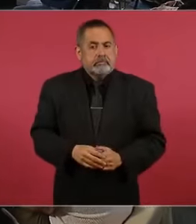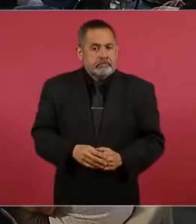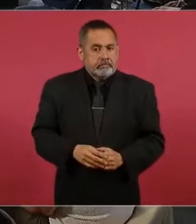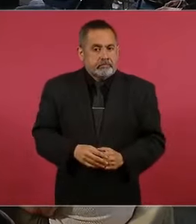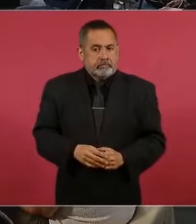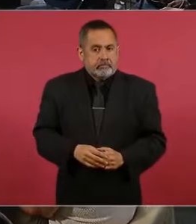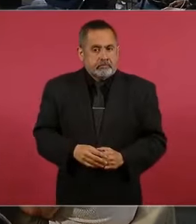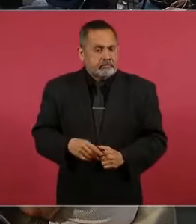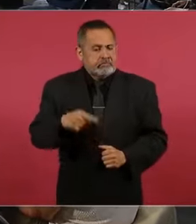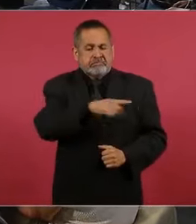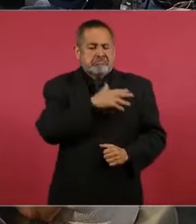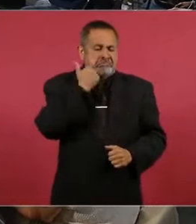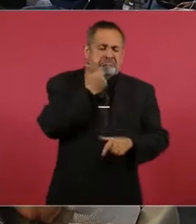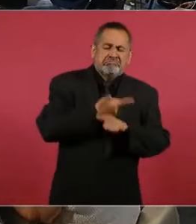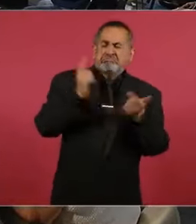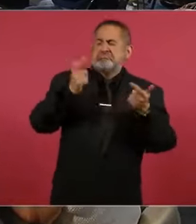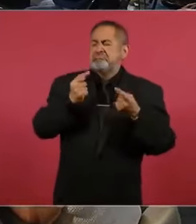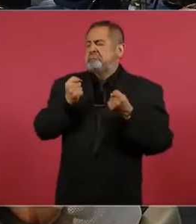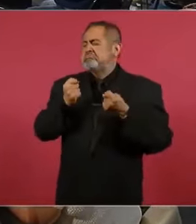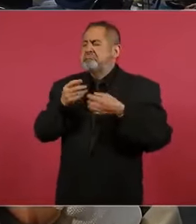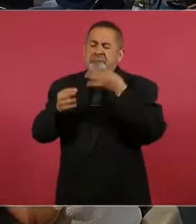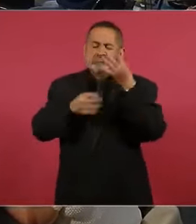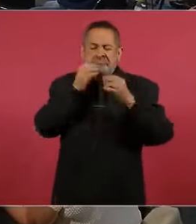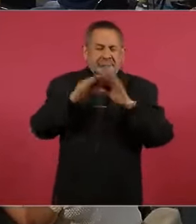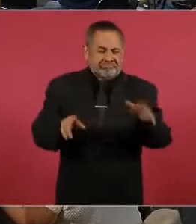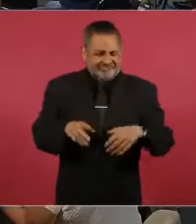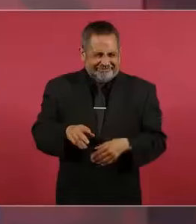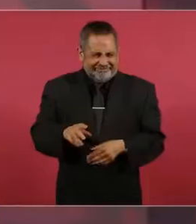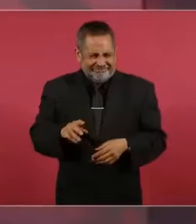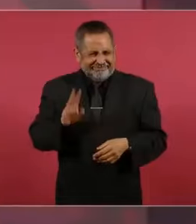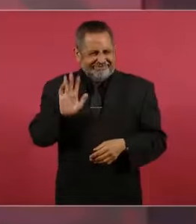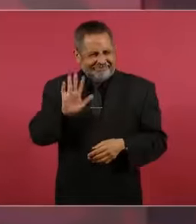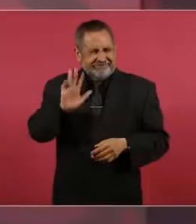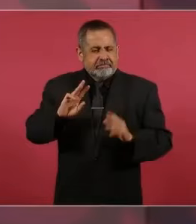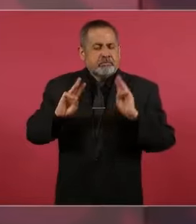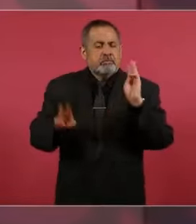lo que quieren, el mundo al revés.